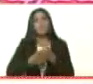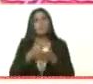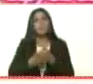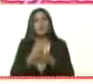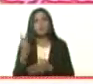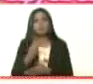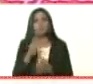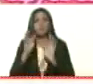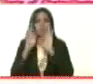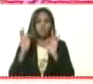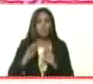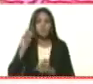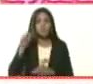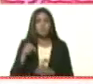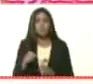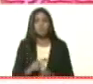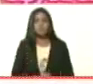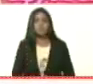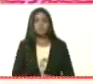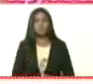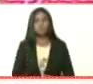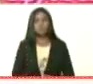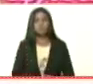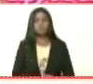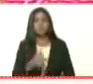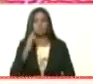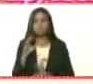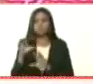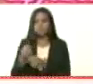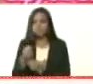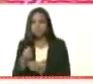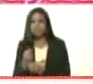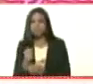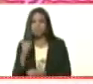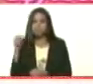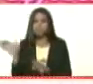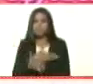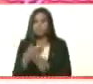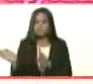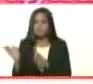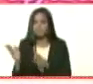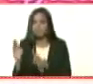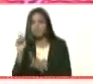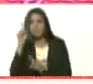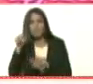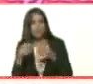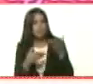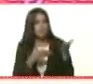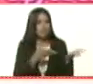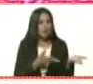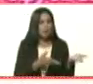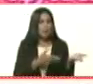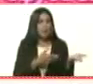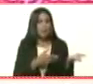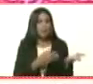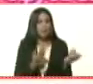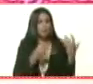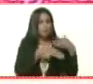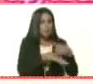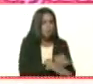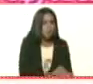dos modelos, el modelo neoliberal, proimperialista, salvaje, y el modelo